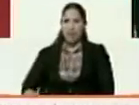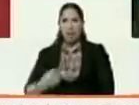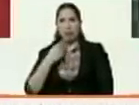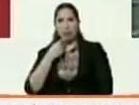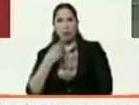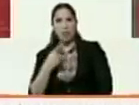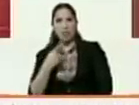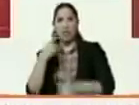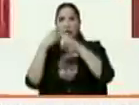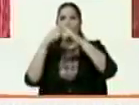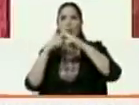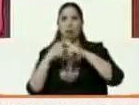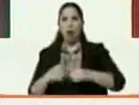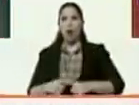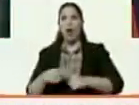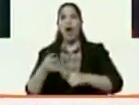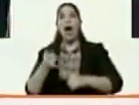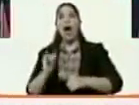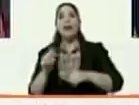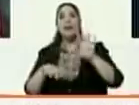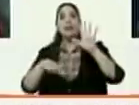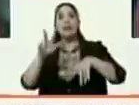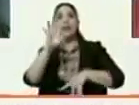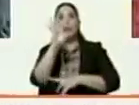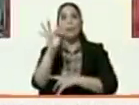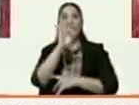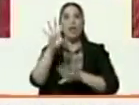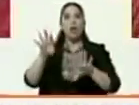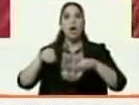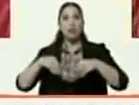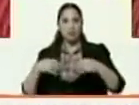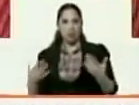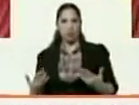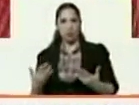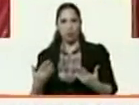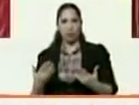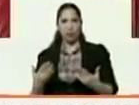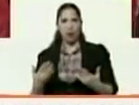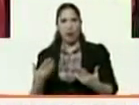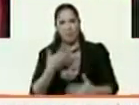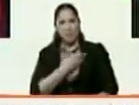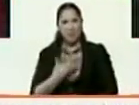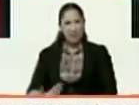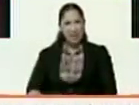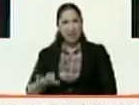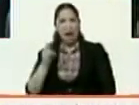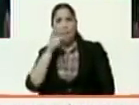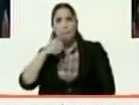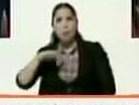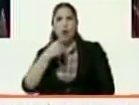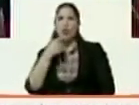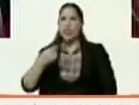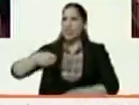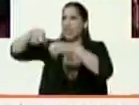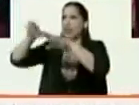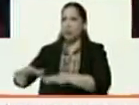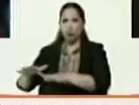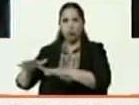las encuestadoras que tiene el 13% de aceptación. Con un presidente que el pueblo le dice